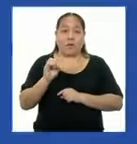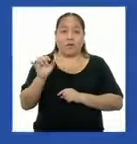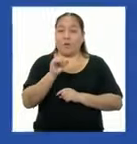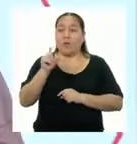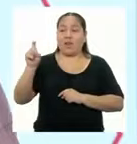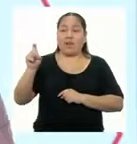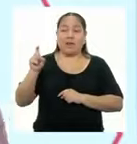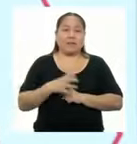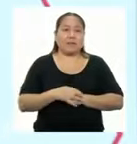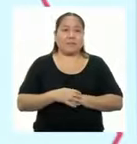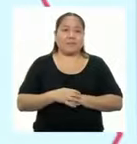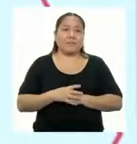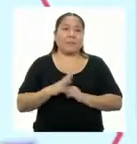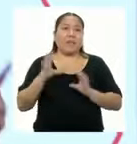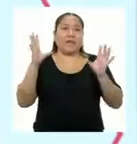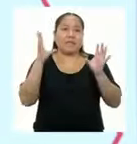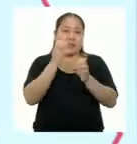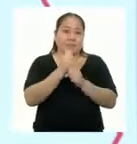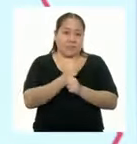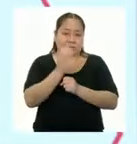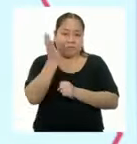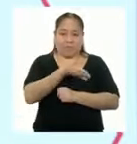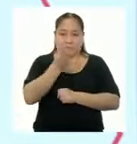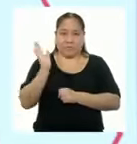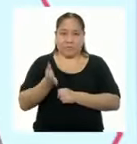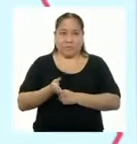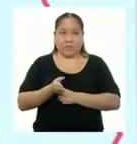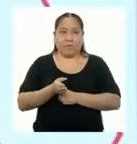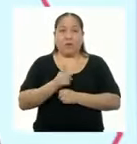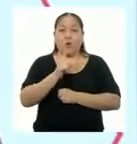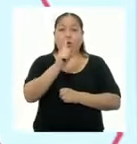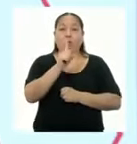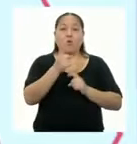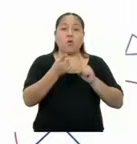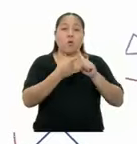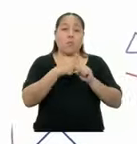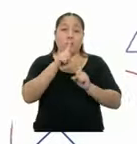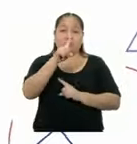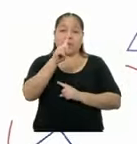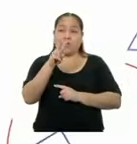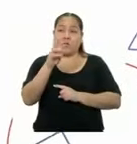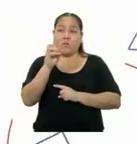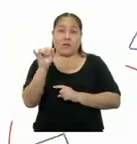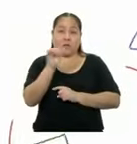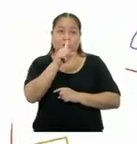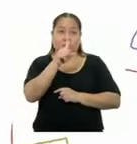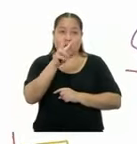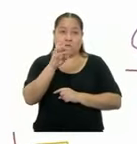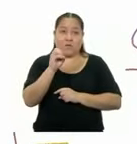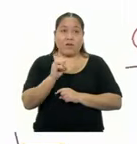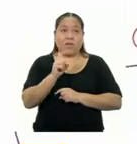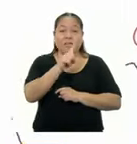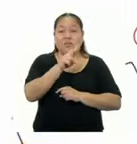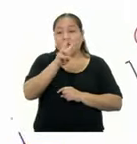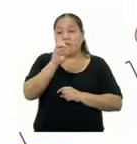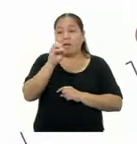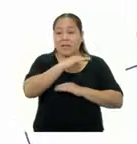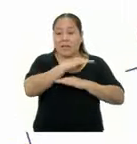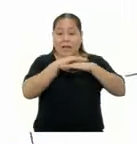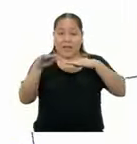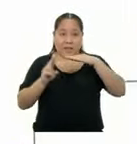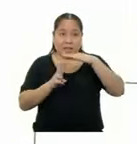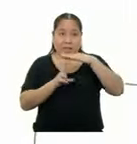X. Entonces simplifico. Y 1 por 120 es igual a 120. Luego, 120 entre 30, elimino